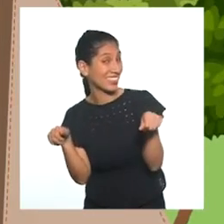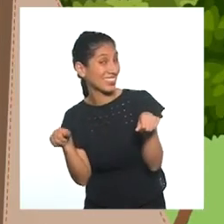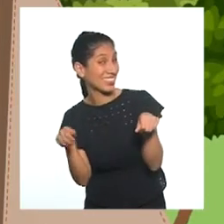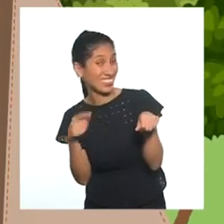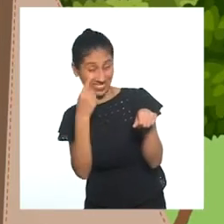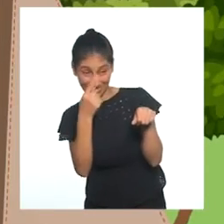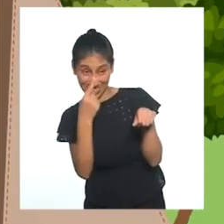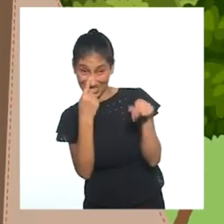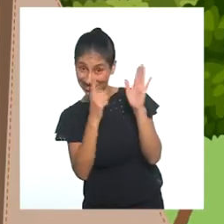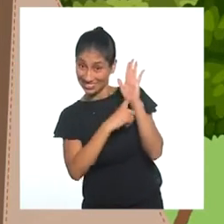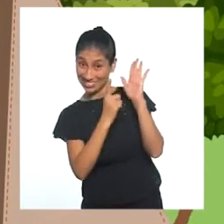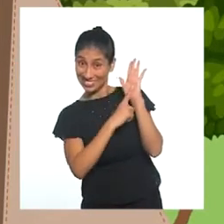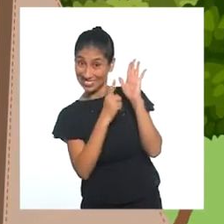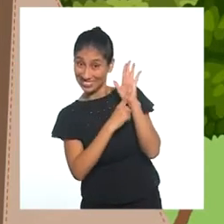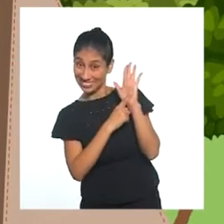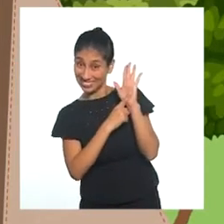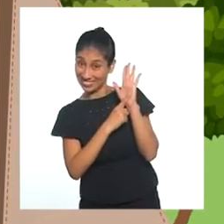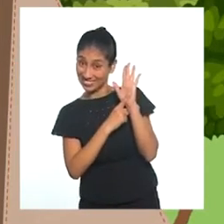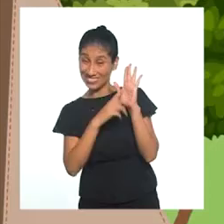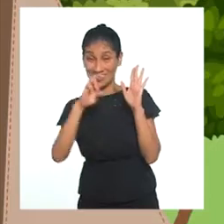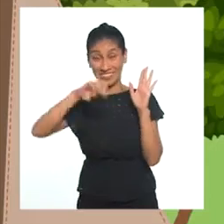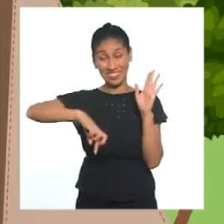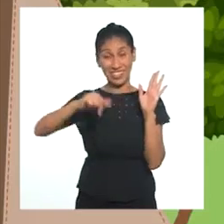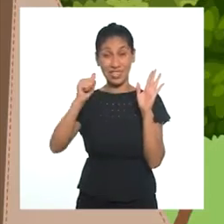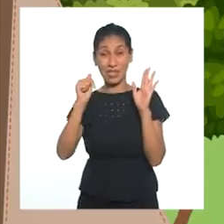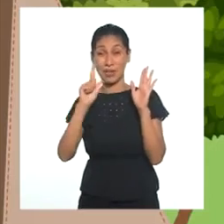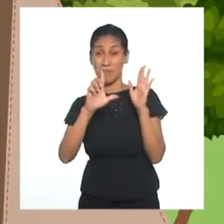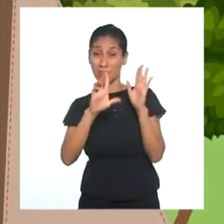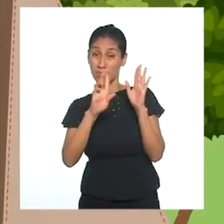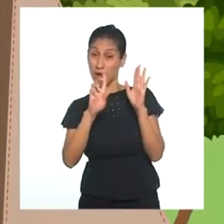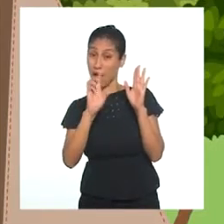¡Ver la tabla que hizo la familia de Pablo!